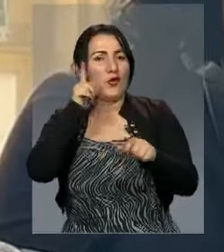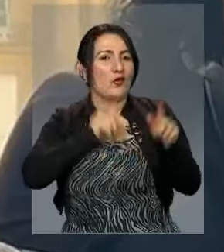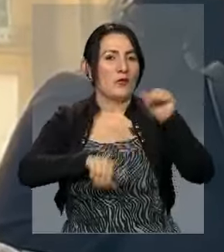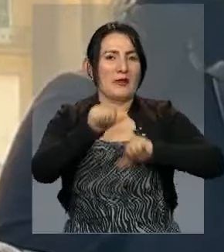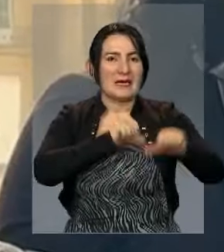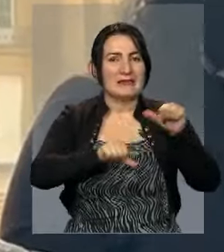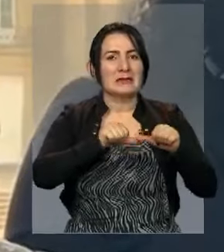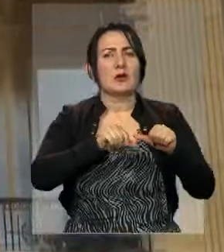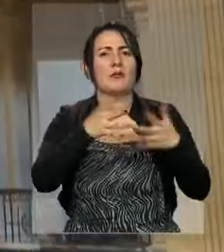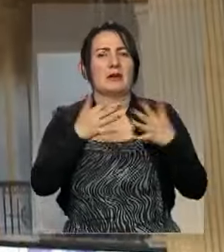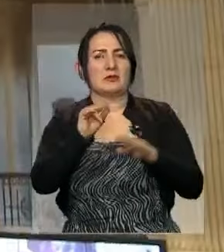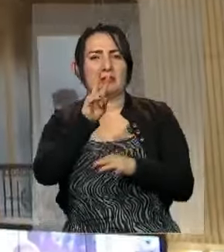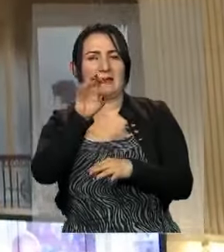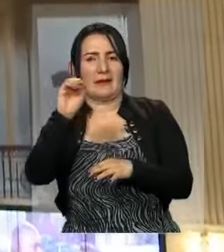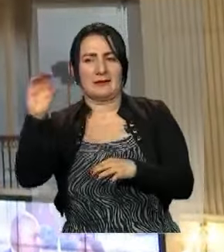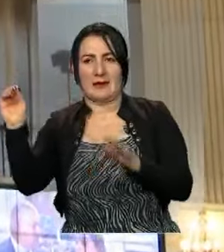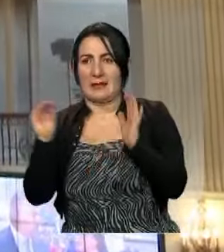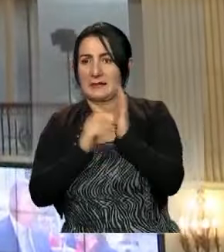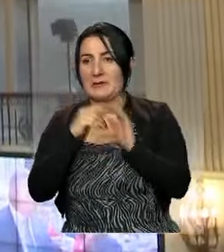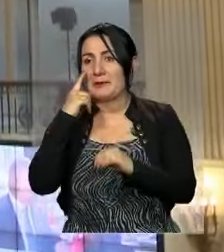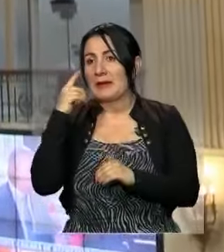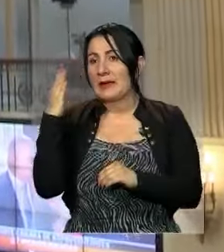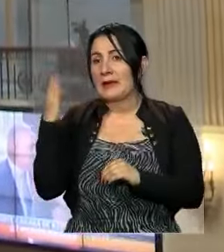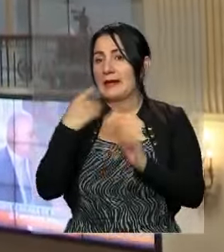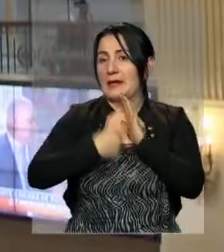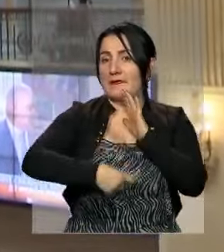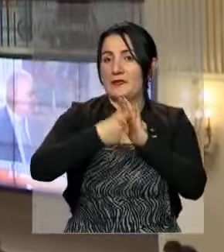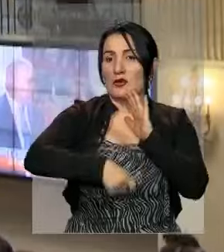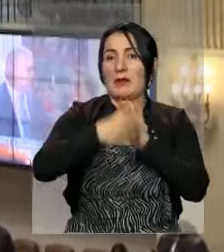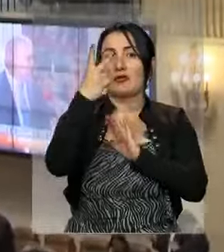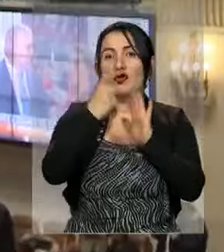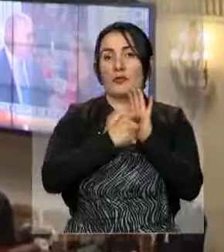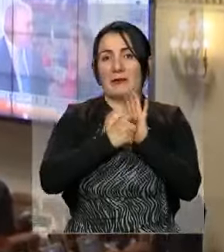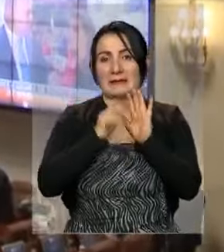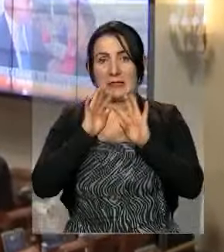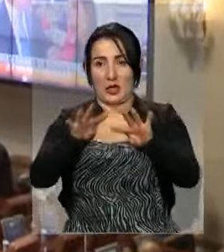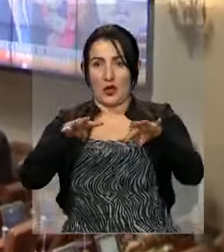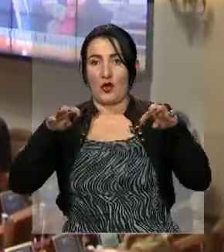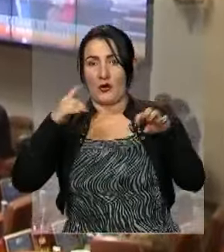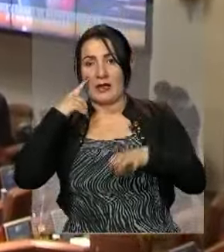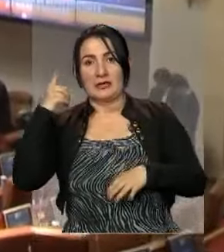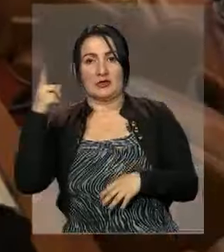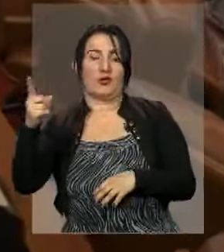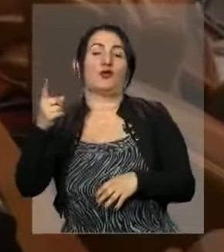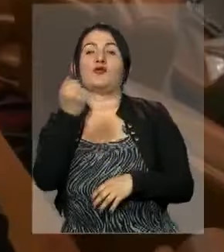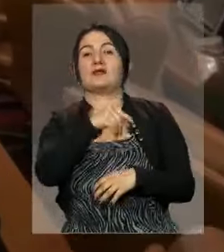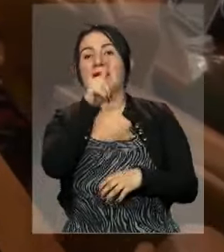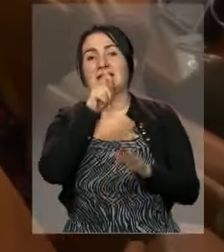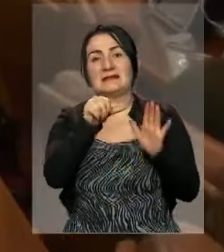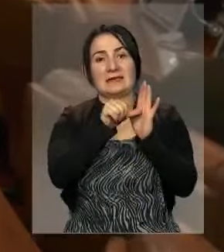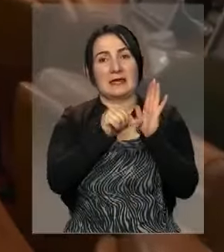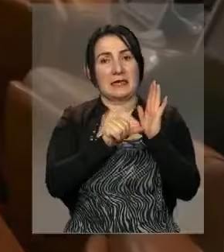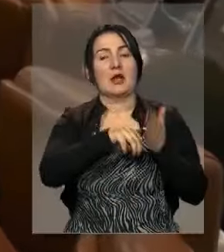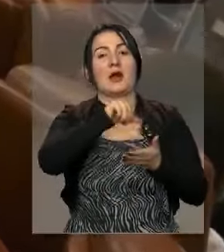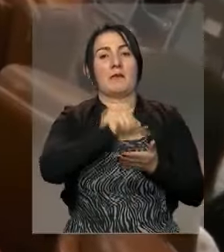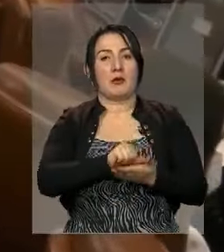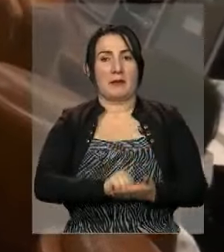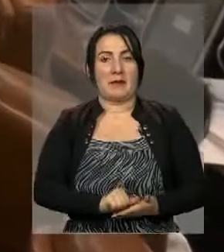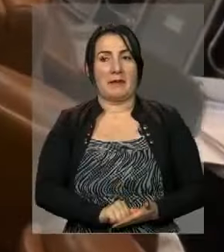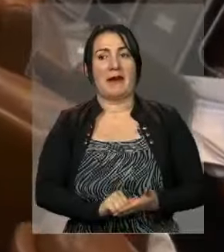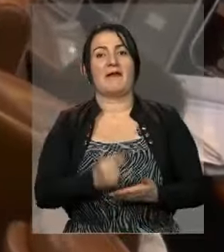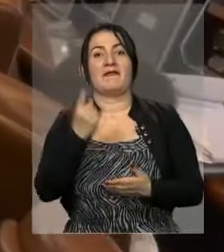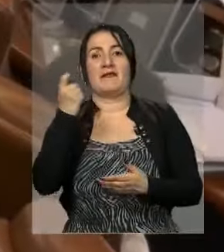que son más de 700.000. La reforma se ha presentado 2 veces en el Congreso. 16 de sus artículos han sido aprobados, pero aún le